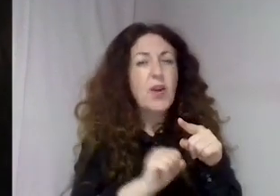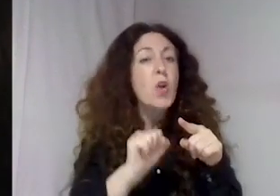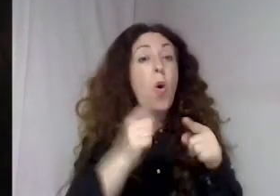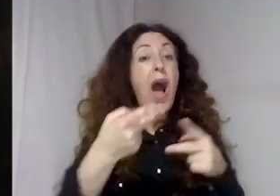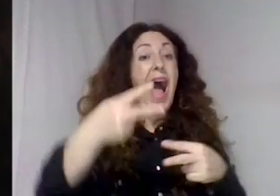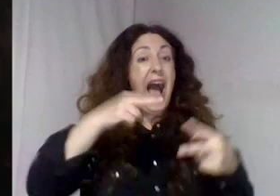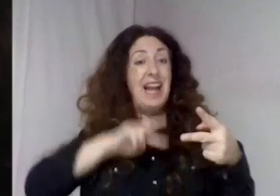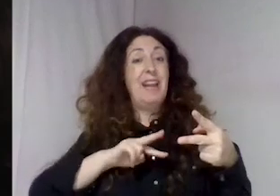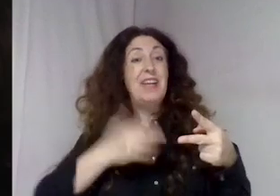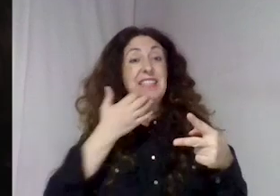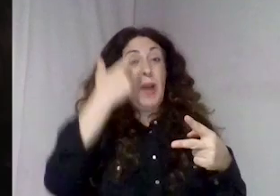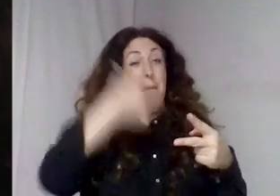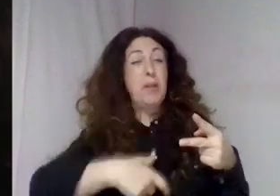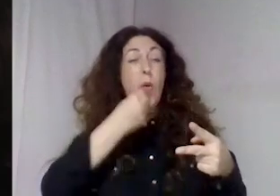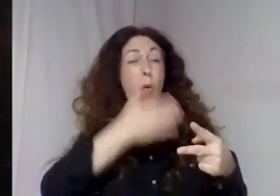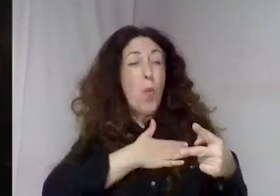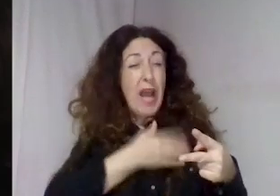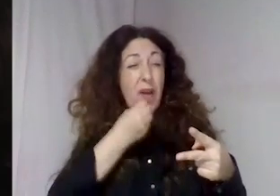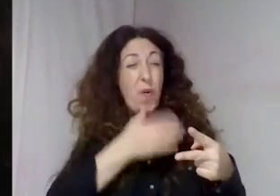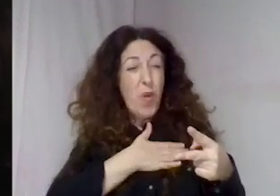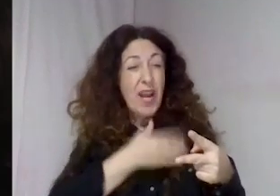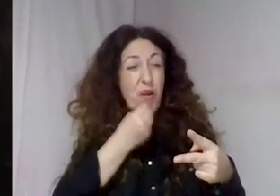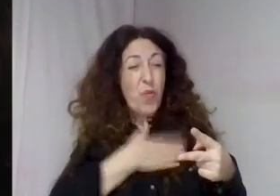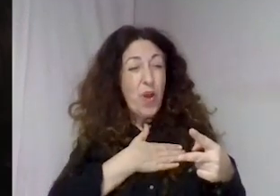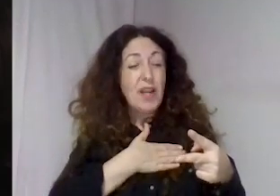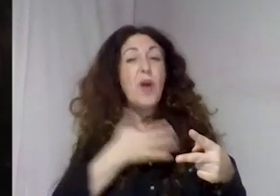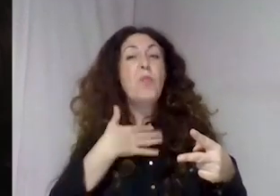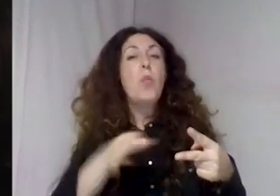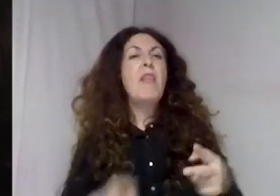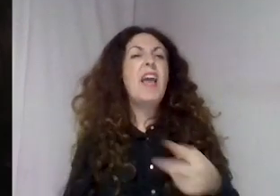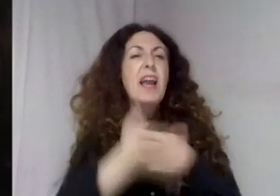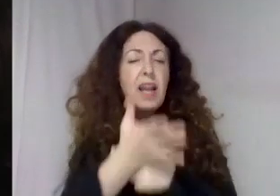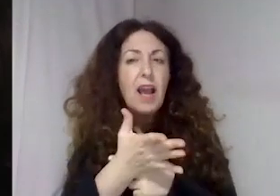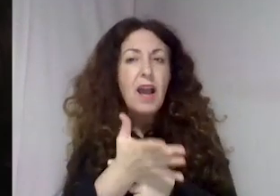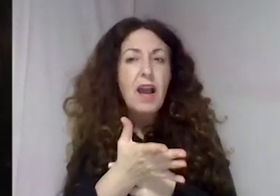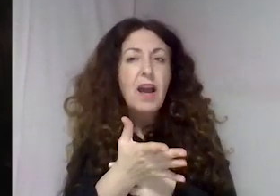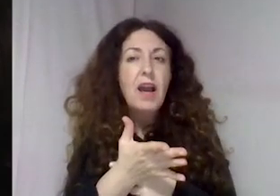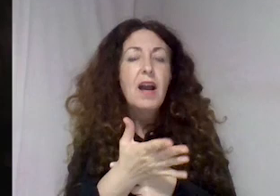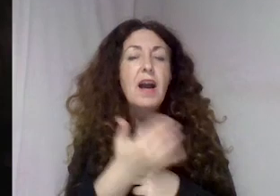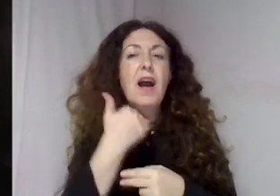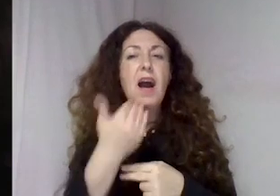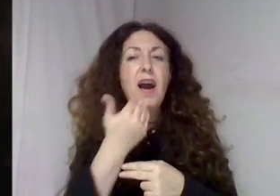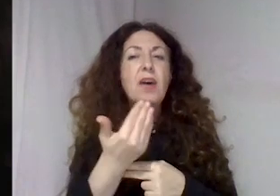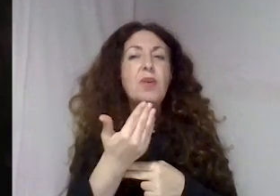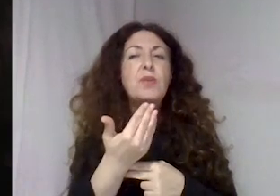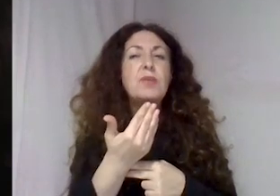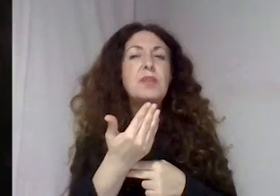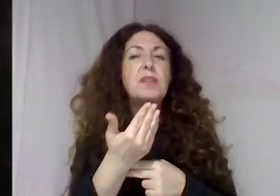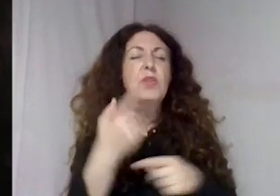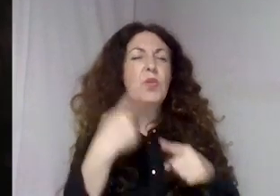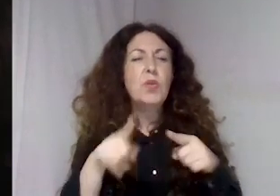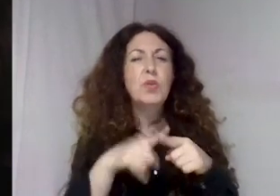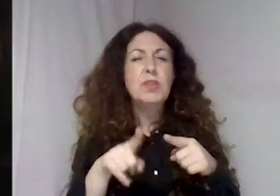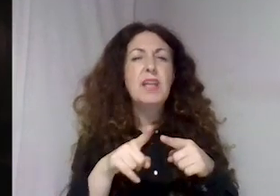segundo. Pero la pregunta, ¿verdad?, en fin, no está respuesta a lo que planteaba, ¿verdad?, mi amigo.